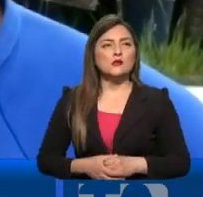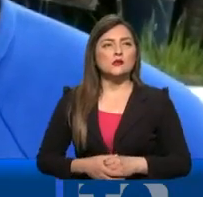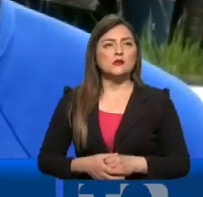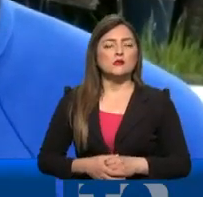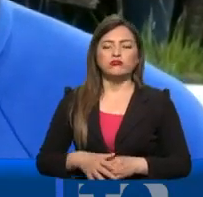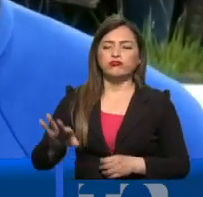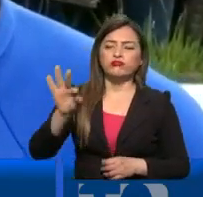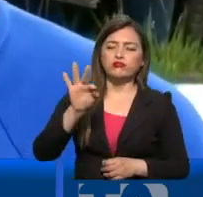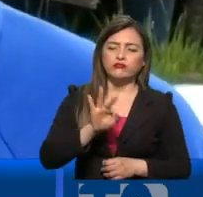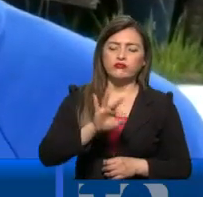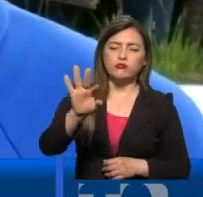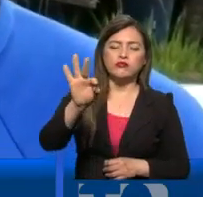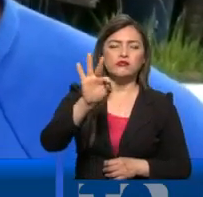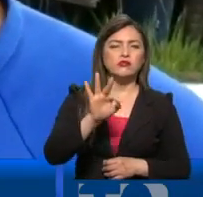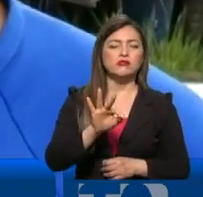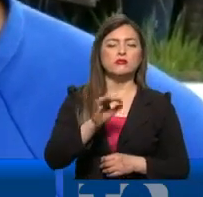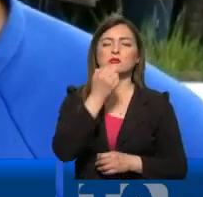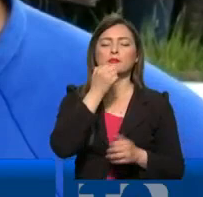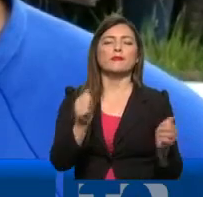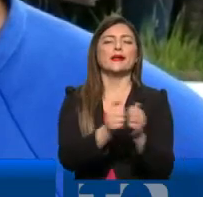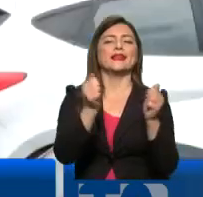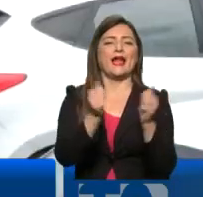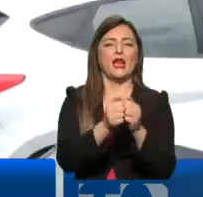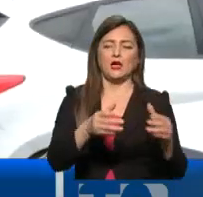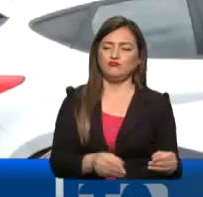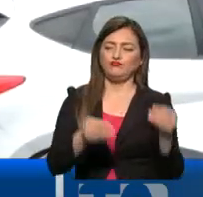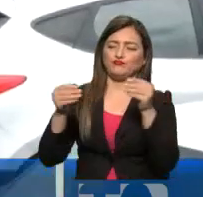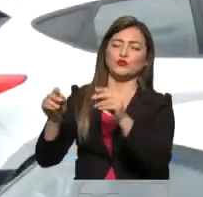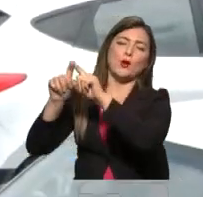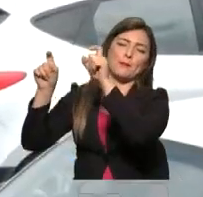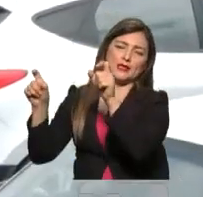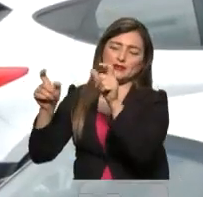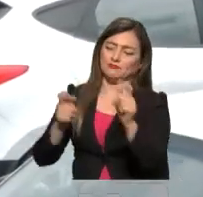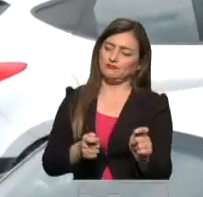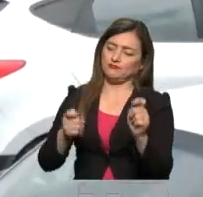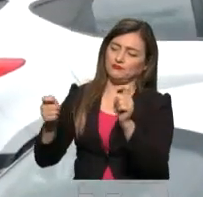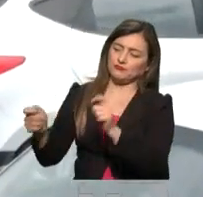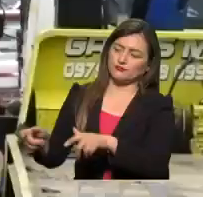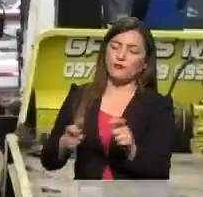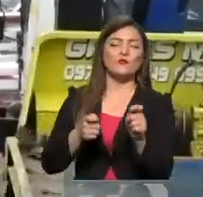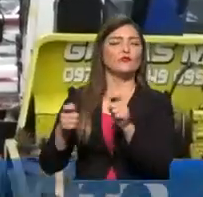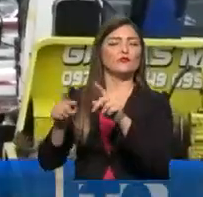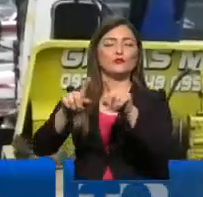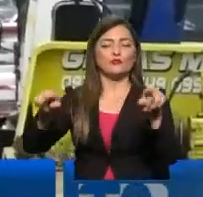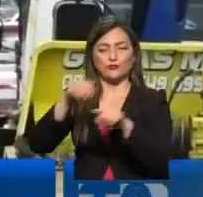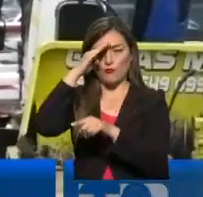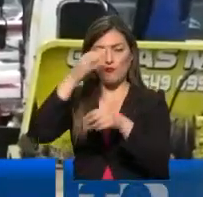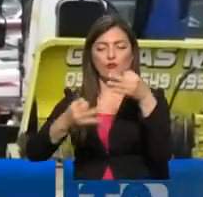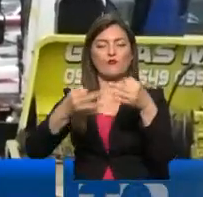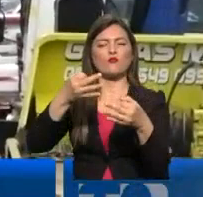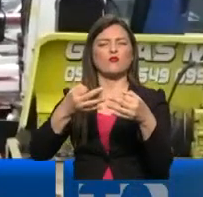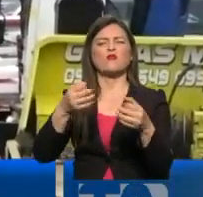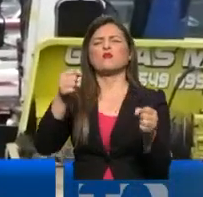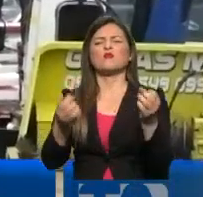traslada lo que es metal a la empresa acerías del ecuador y los patios de la policía judicial de tulcán existen más de 200 vehículos